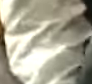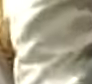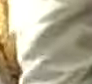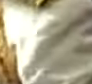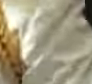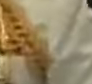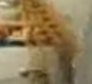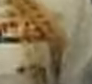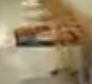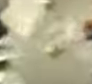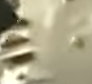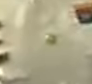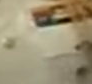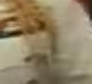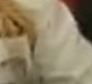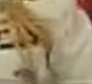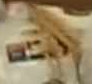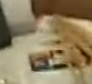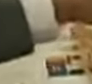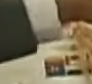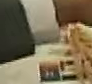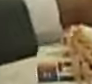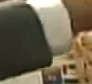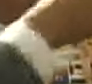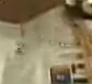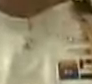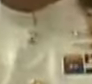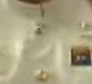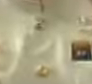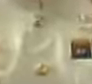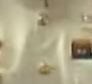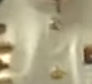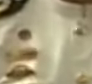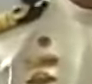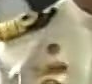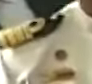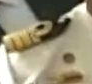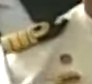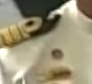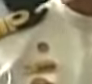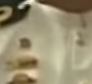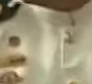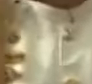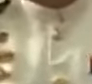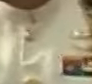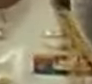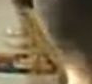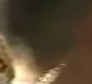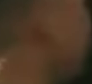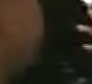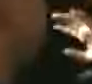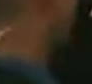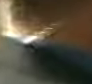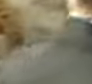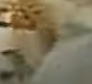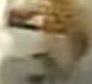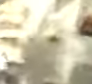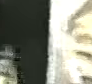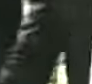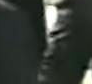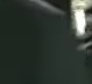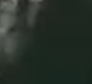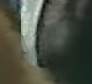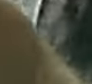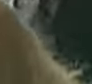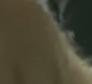esta gran emoción que el día de ayer, a través del sufragio, los venezolanos decidieron a apoyar